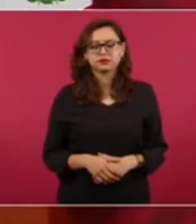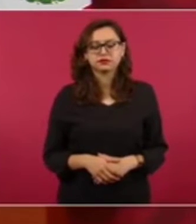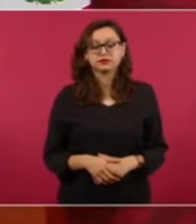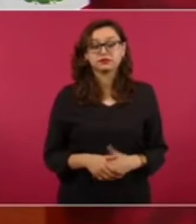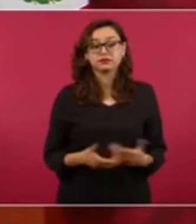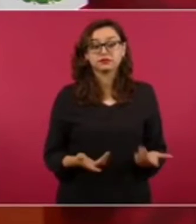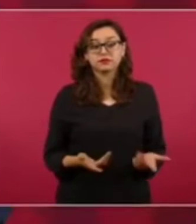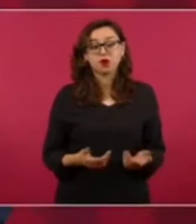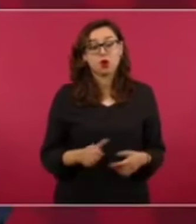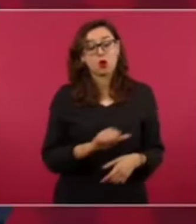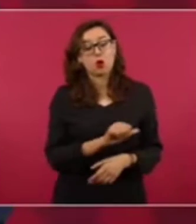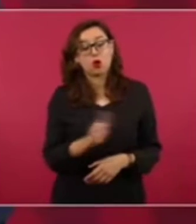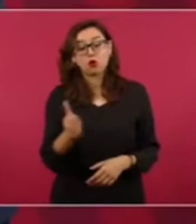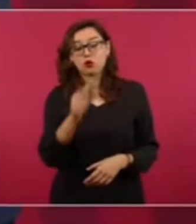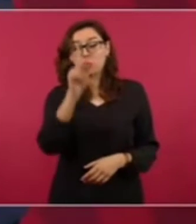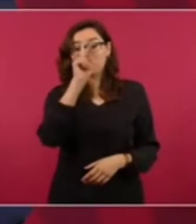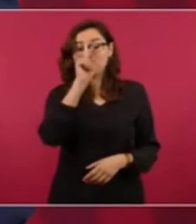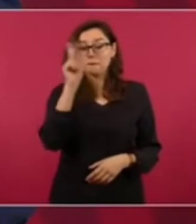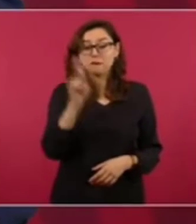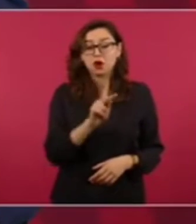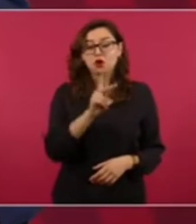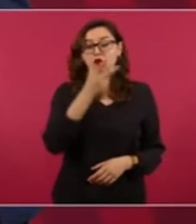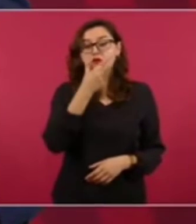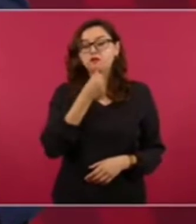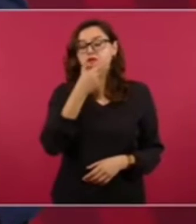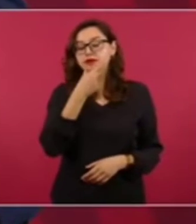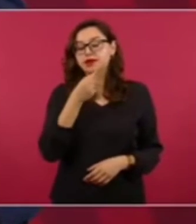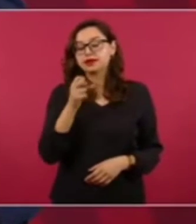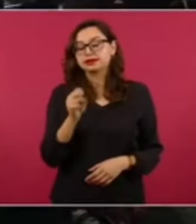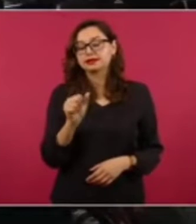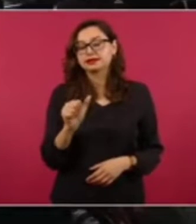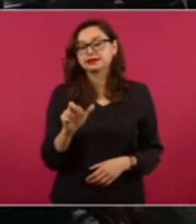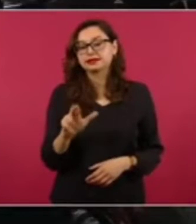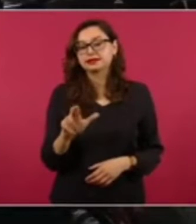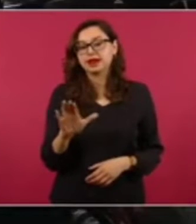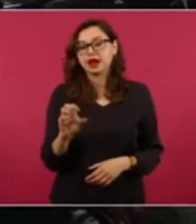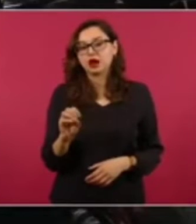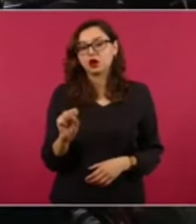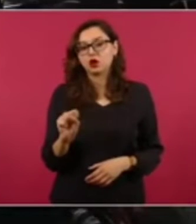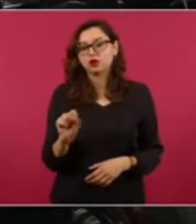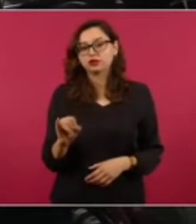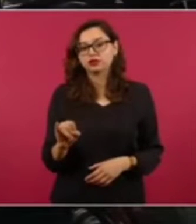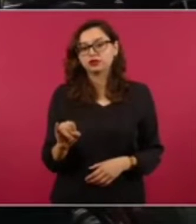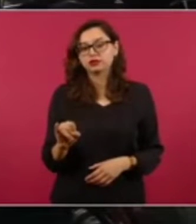Sarkozy. A ver, pon lo que dice Sarkozy